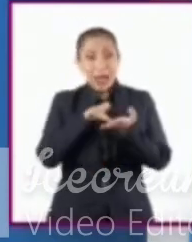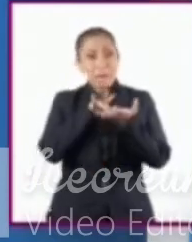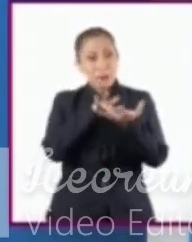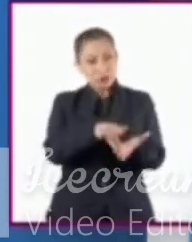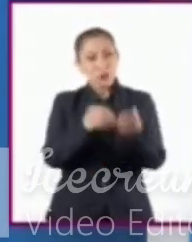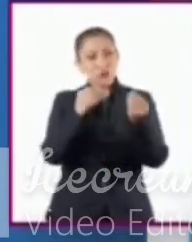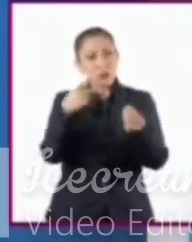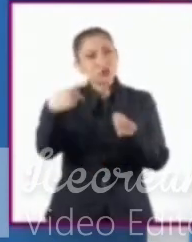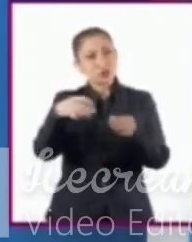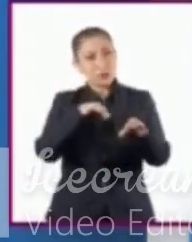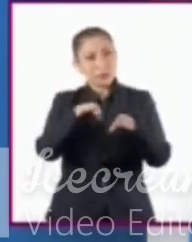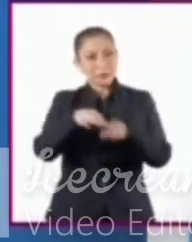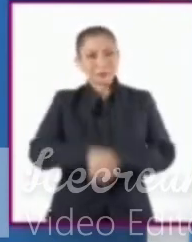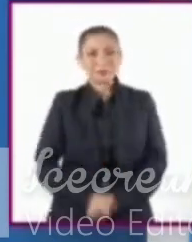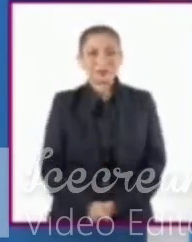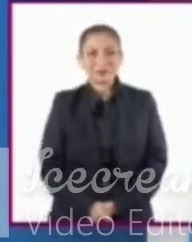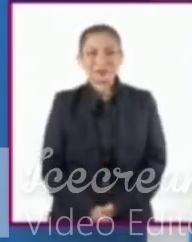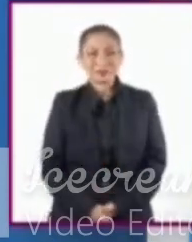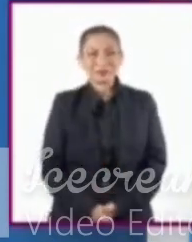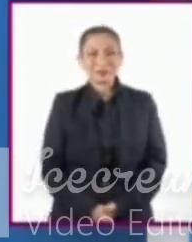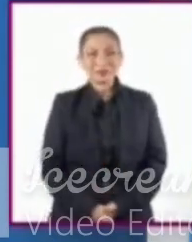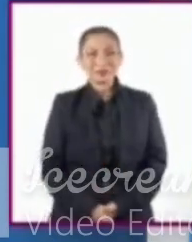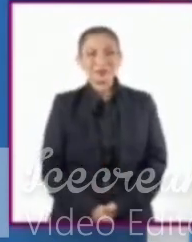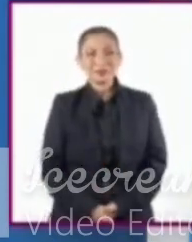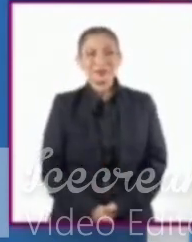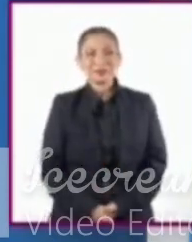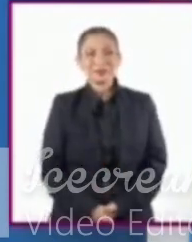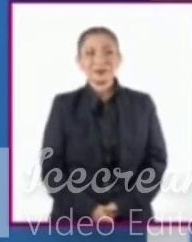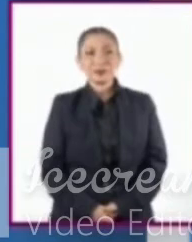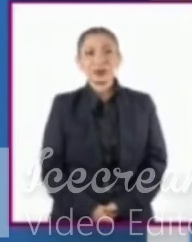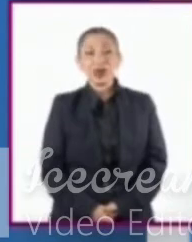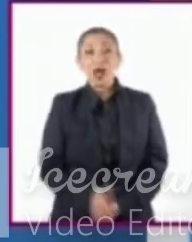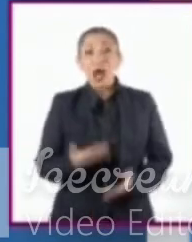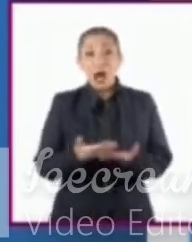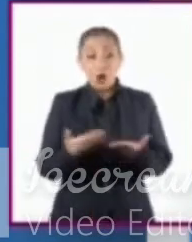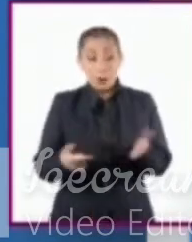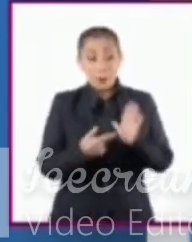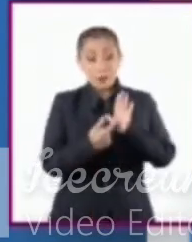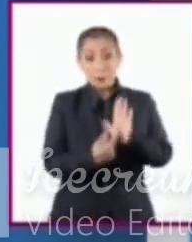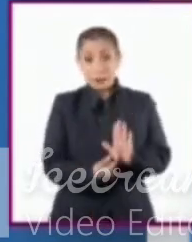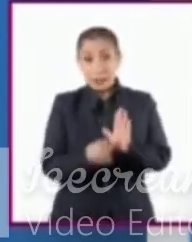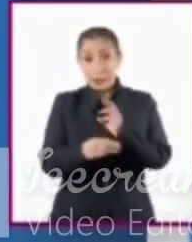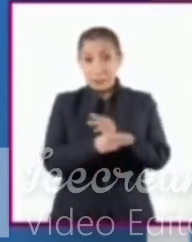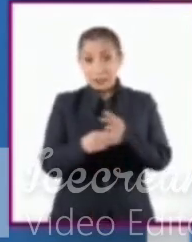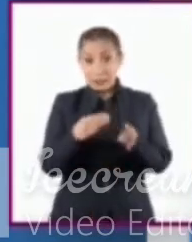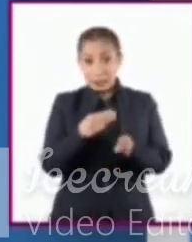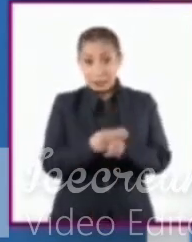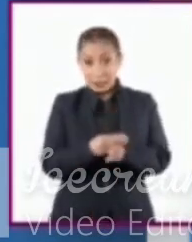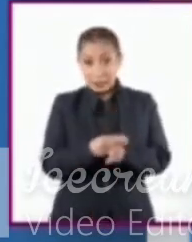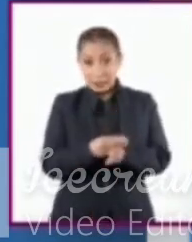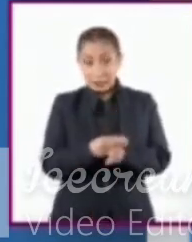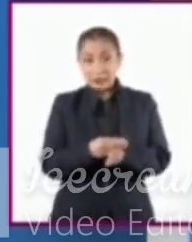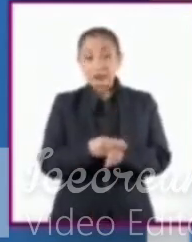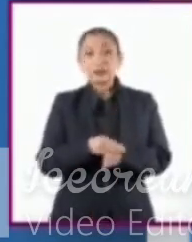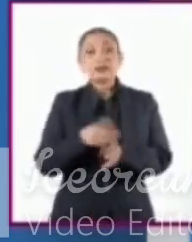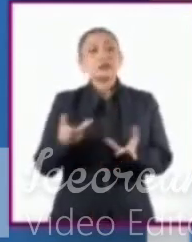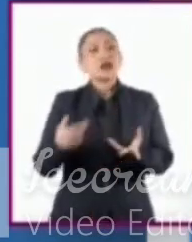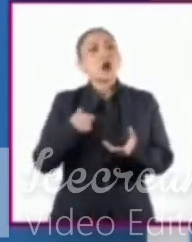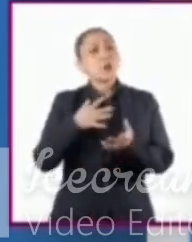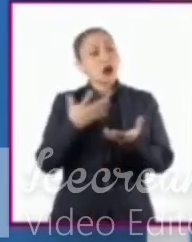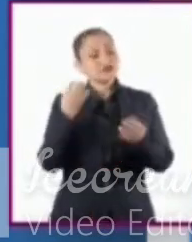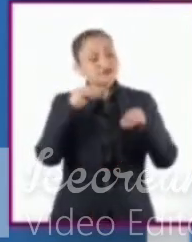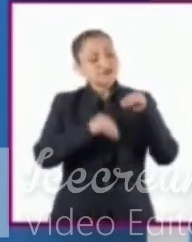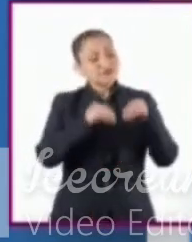utilidad para su práctica docente. El material que presentamos a continuación lo diseñamos con nuestro